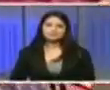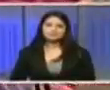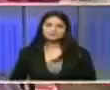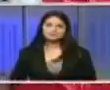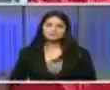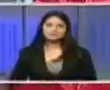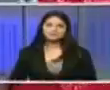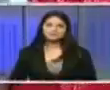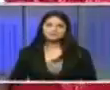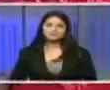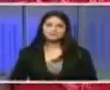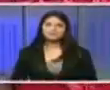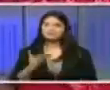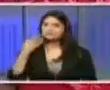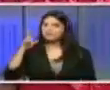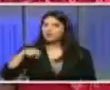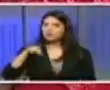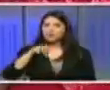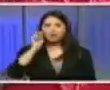No se había visto jamás,